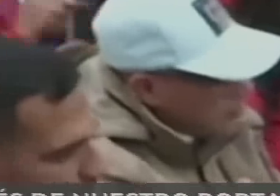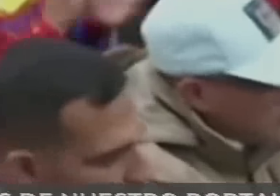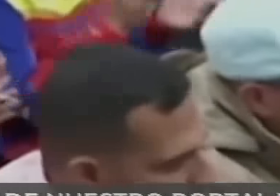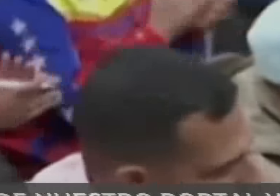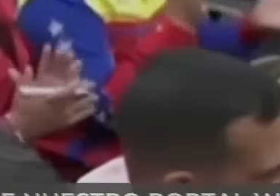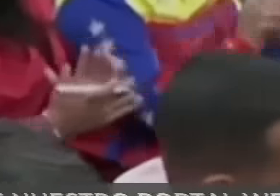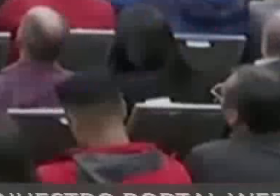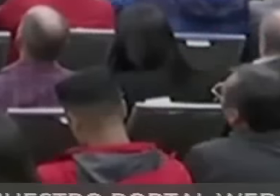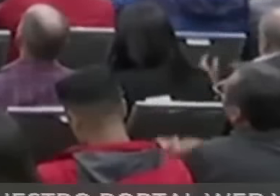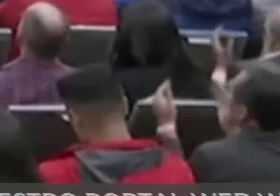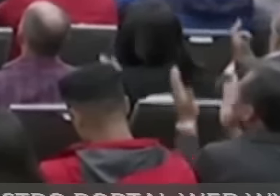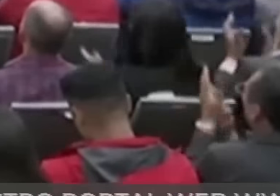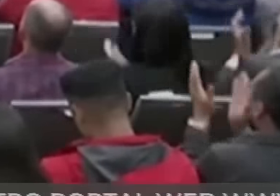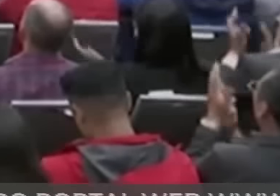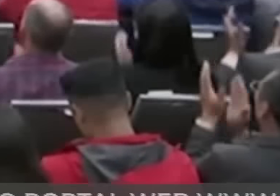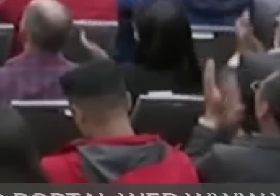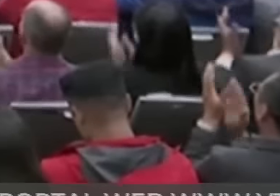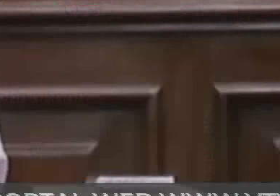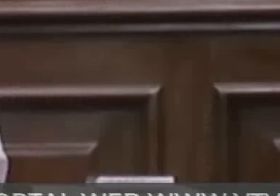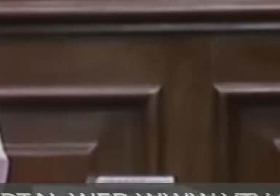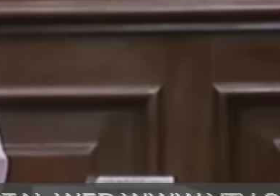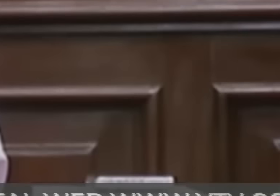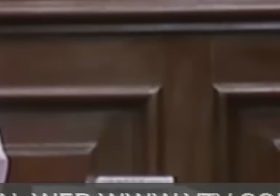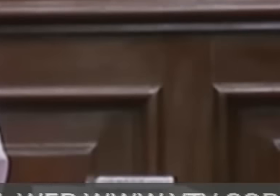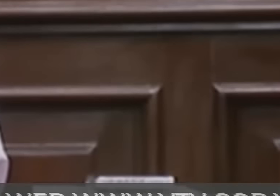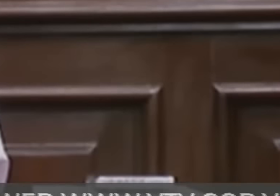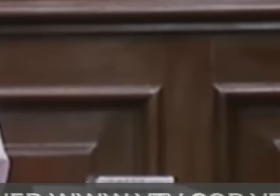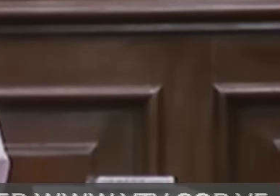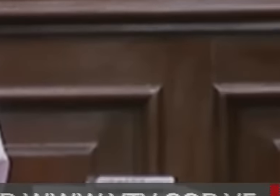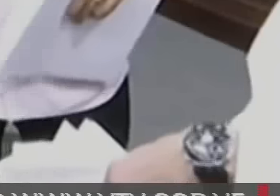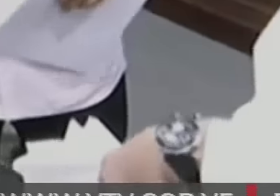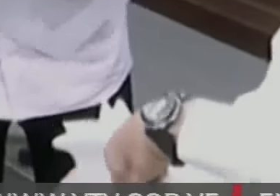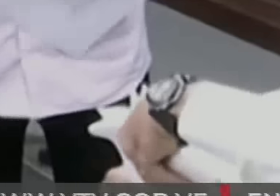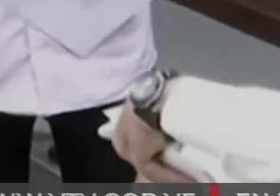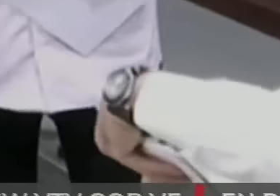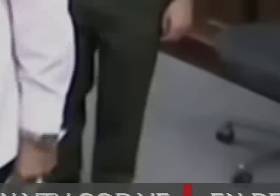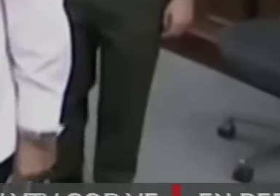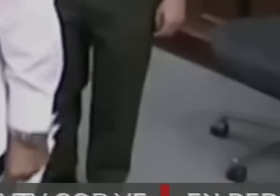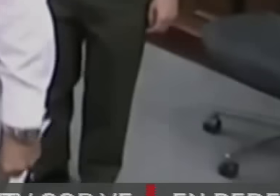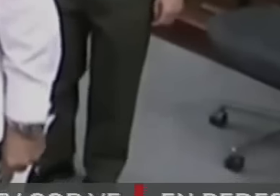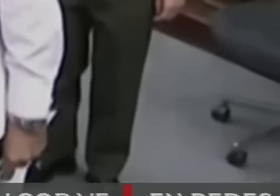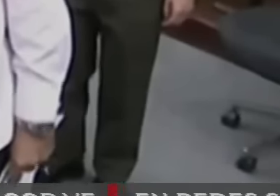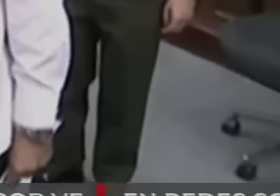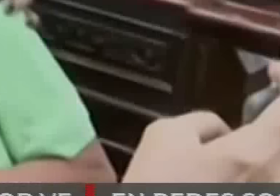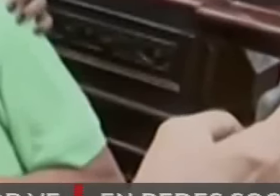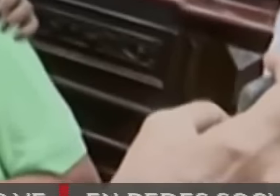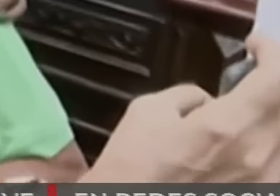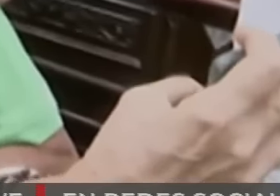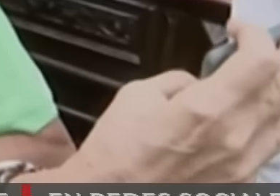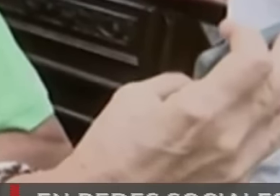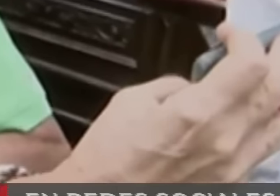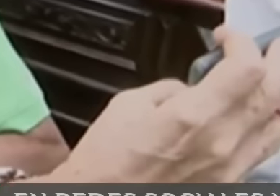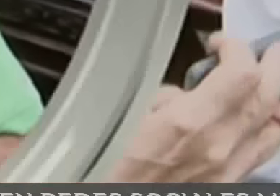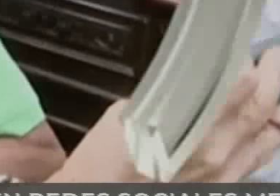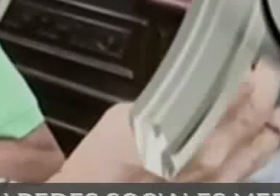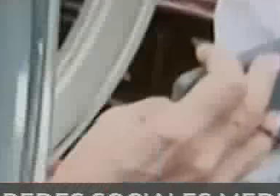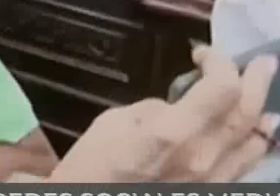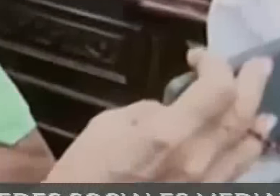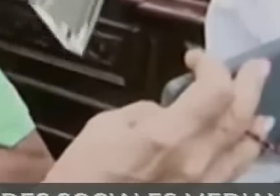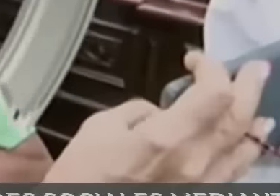Congreso Nacional del Bloque Histórico Bolivariano Popular Chavista y Socialista de Venezuela para el